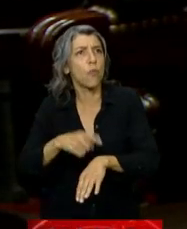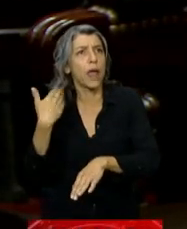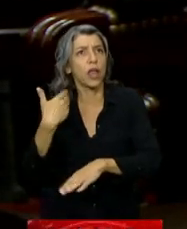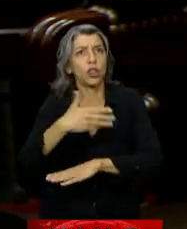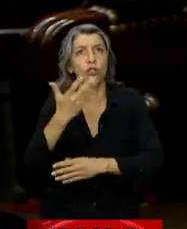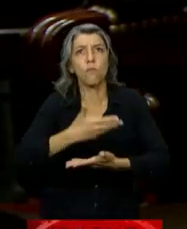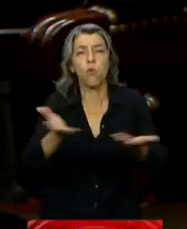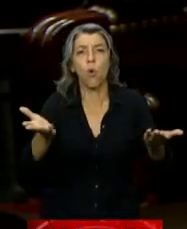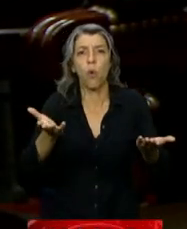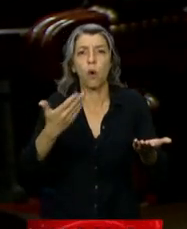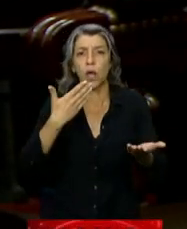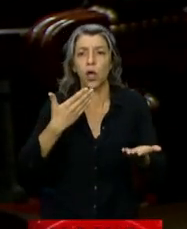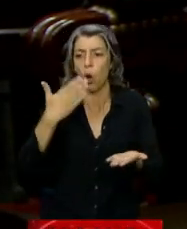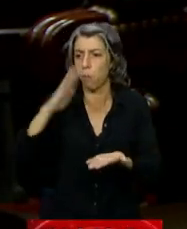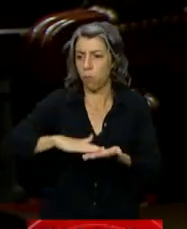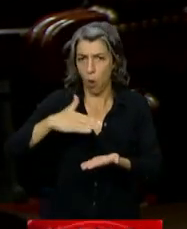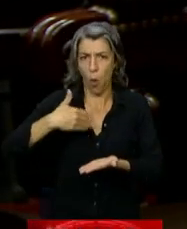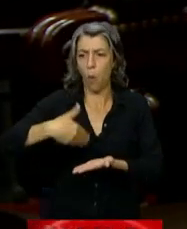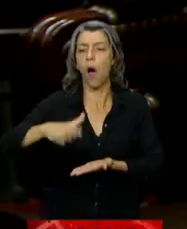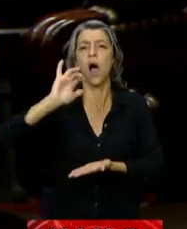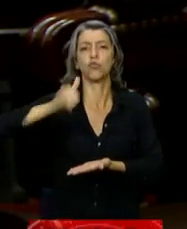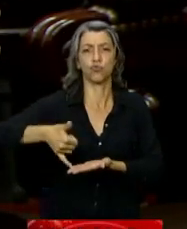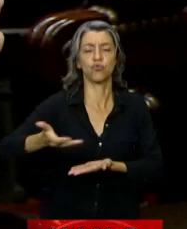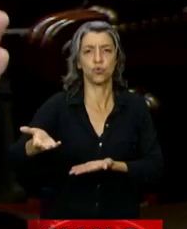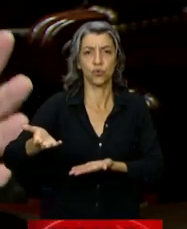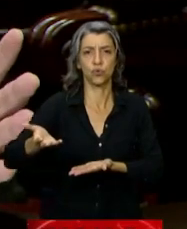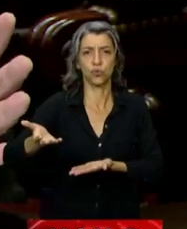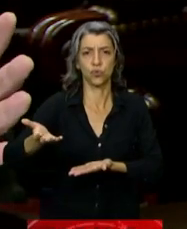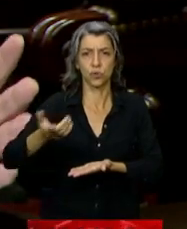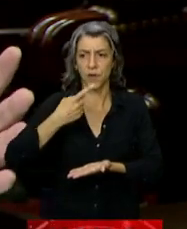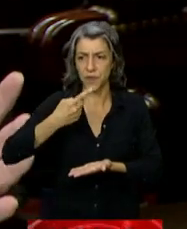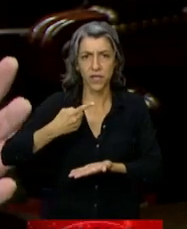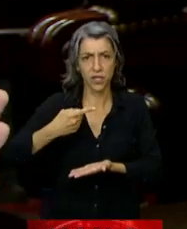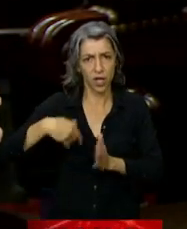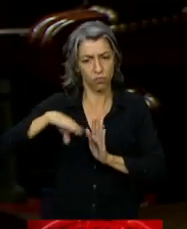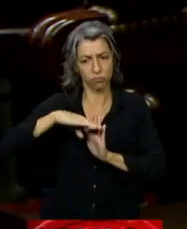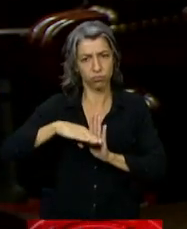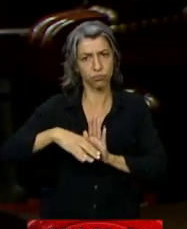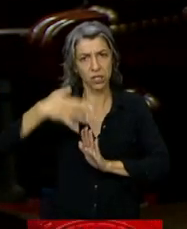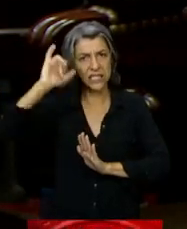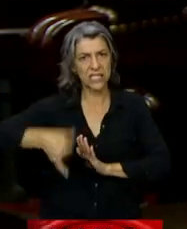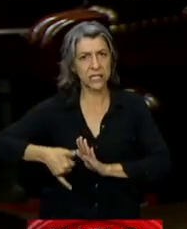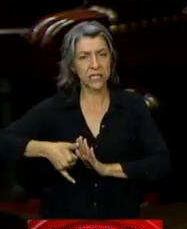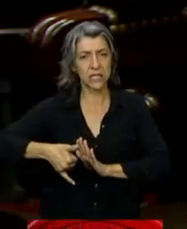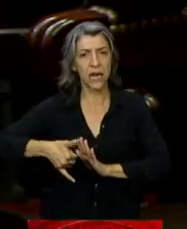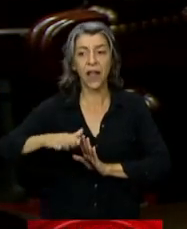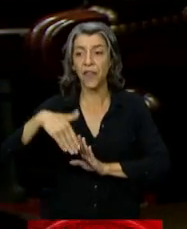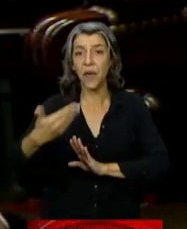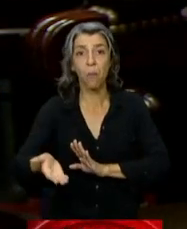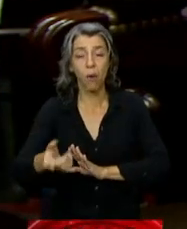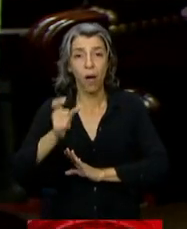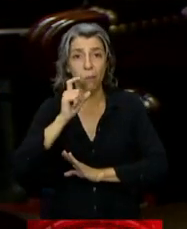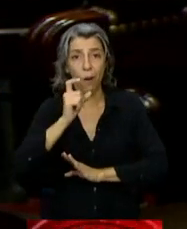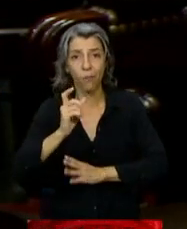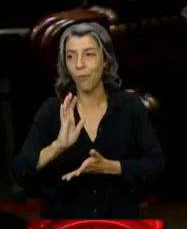pública cuando los postulantes a ser jueces establecen cuáles son las líneas de su pensamiento. ¿Los hubiera votado